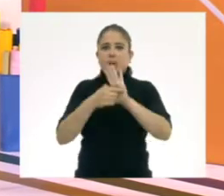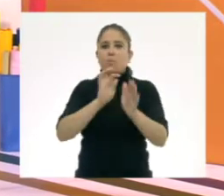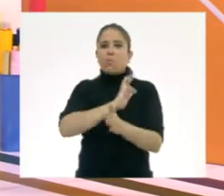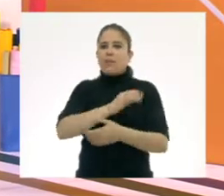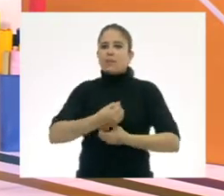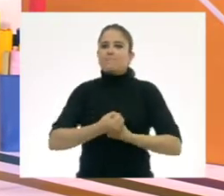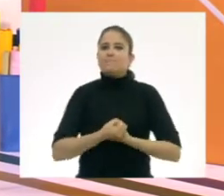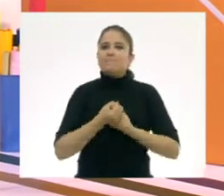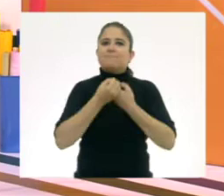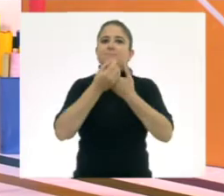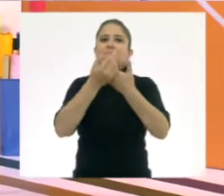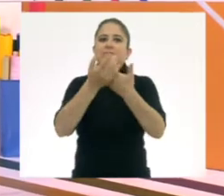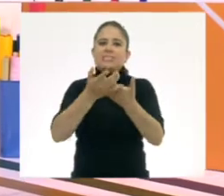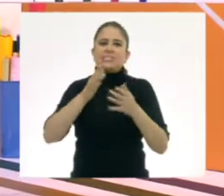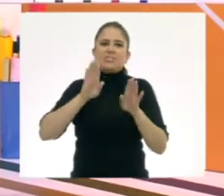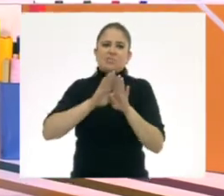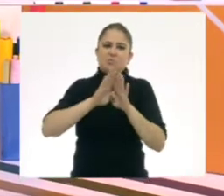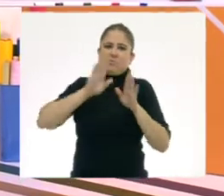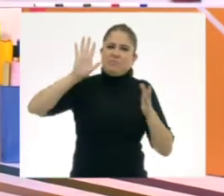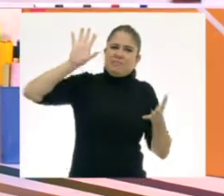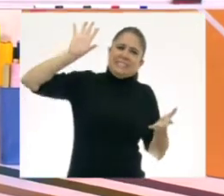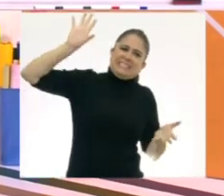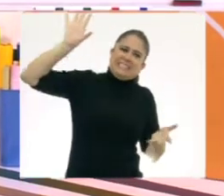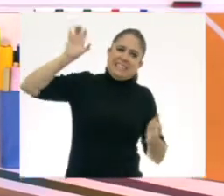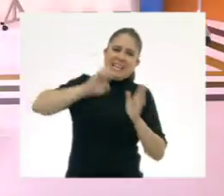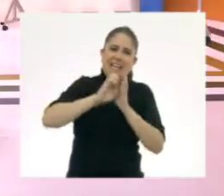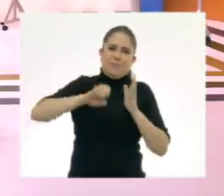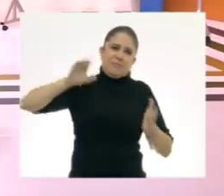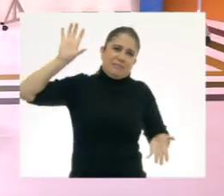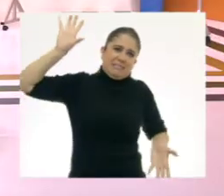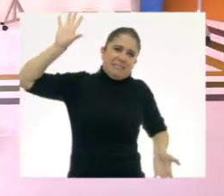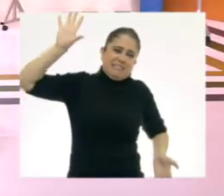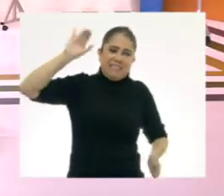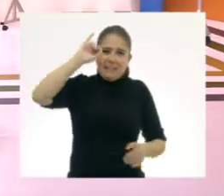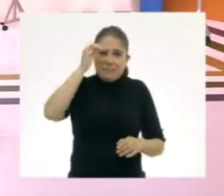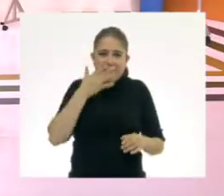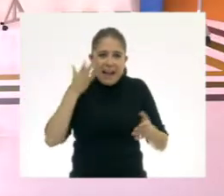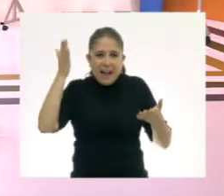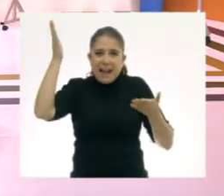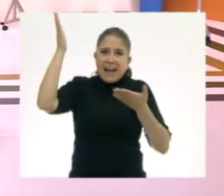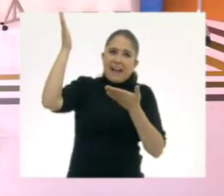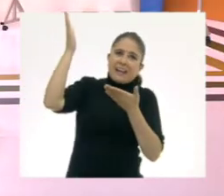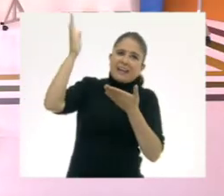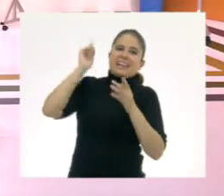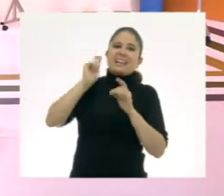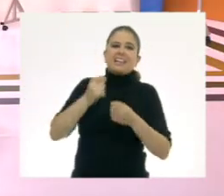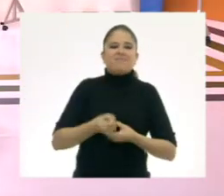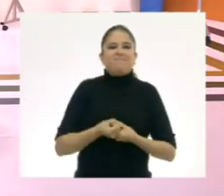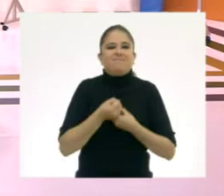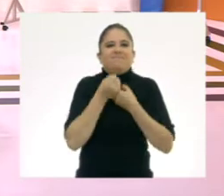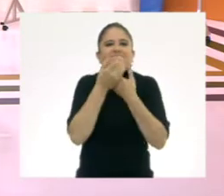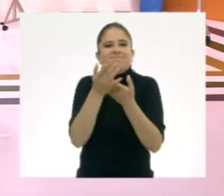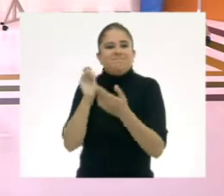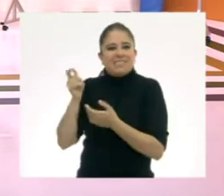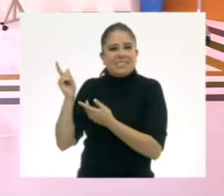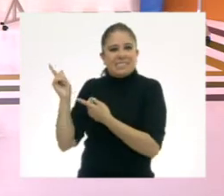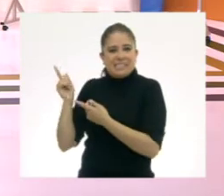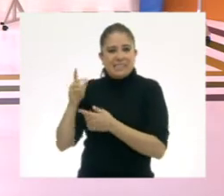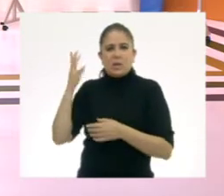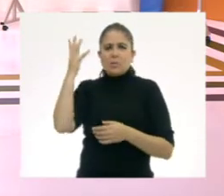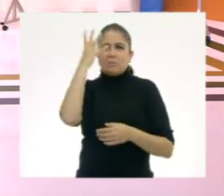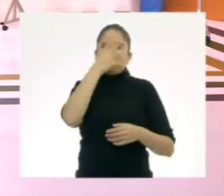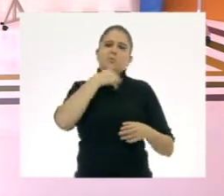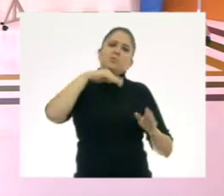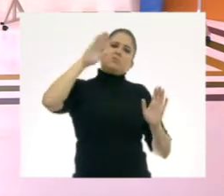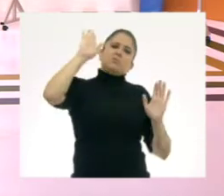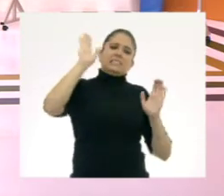expresión. Entonces, como que, no sé, como ejemplo, esta imagen está expresando algo, ¿no? Sí, aparte es muy bella,